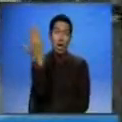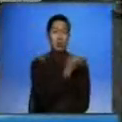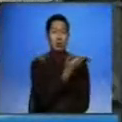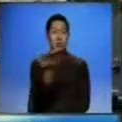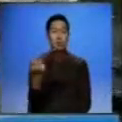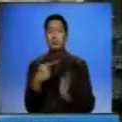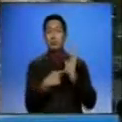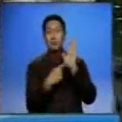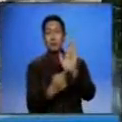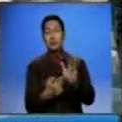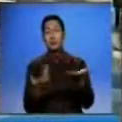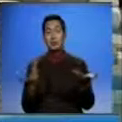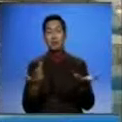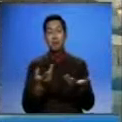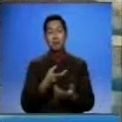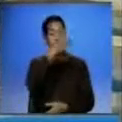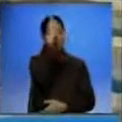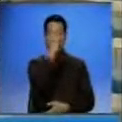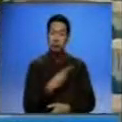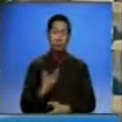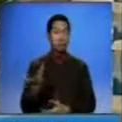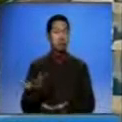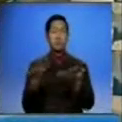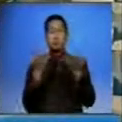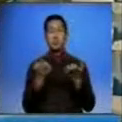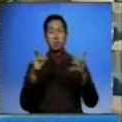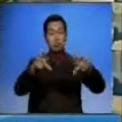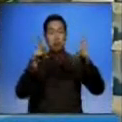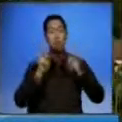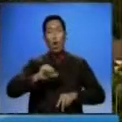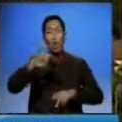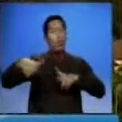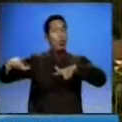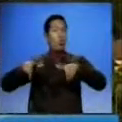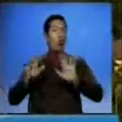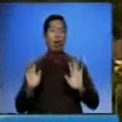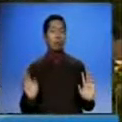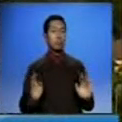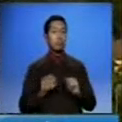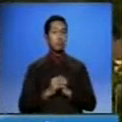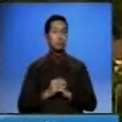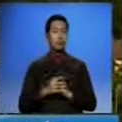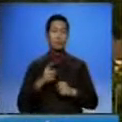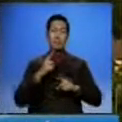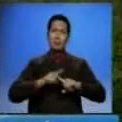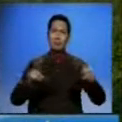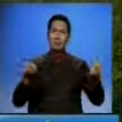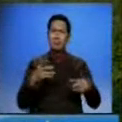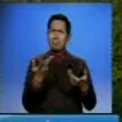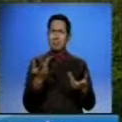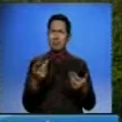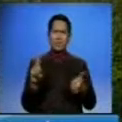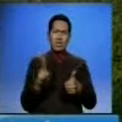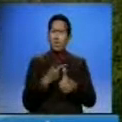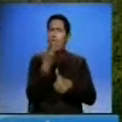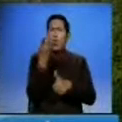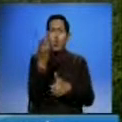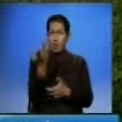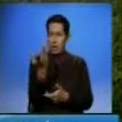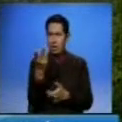demostrado su deseo de hacer el puente en otro punto, que en realidad es la segunda opción